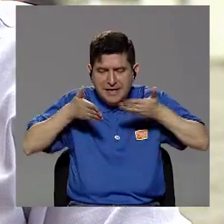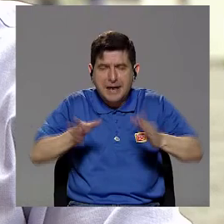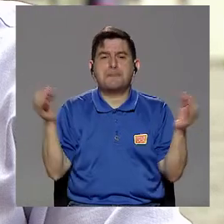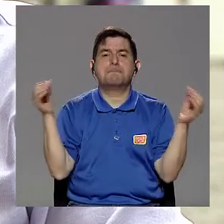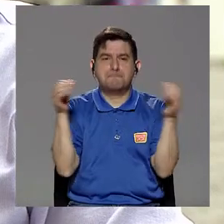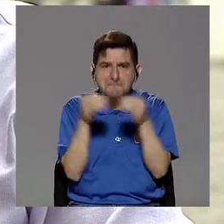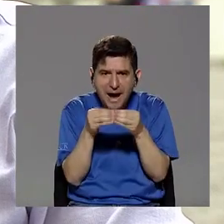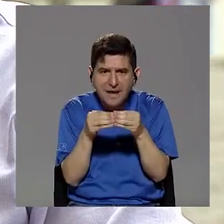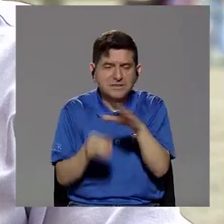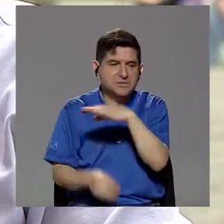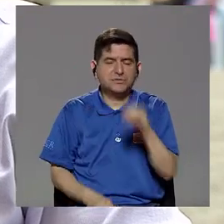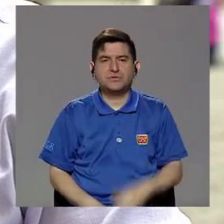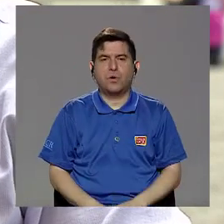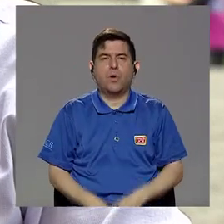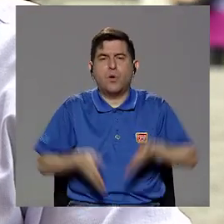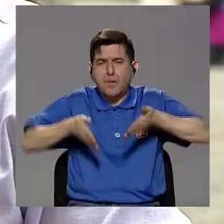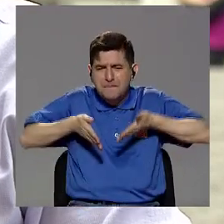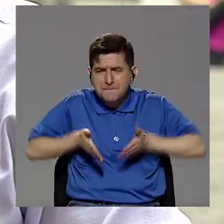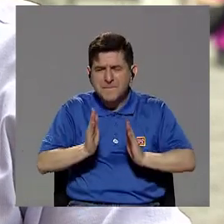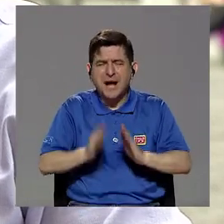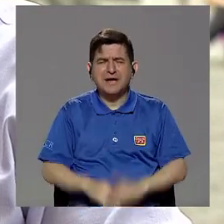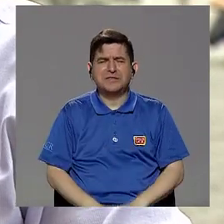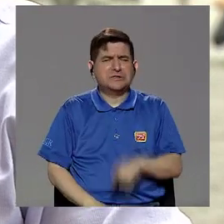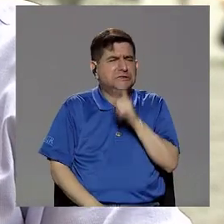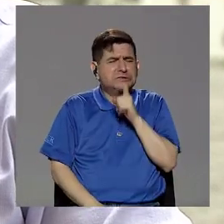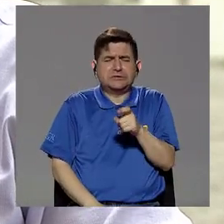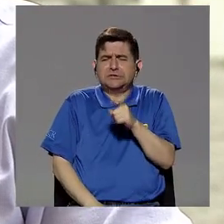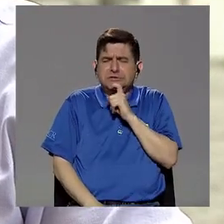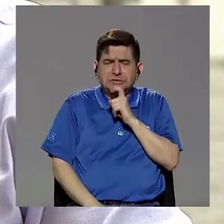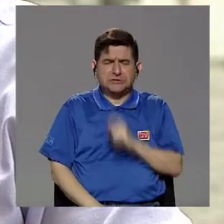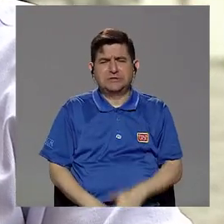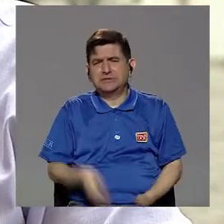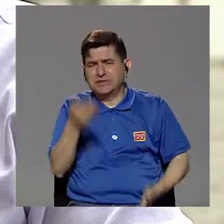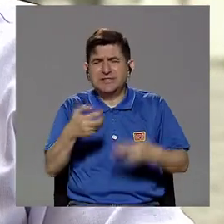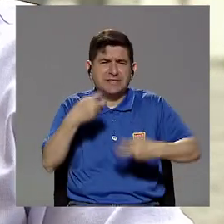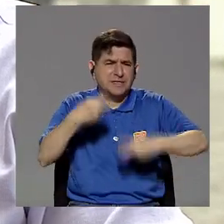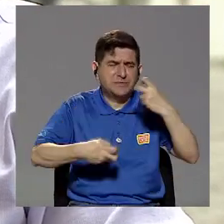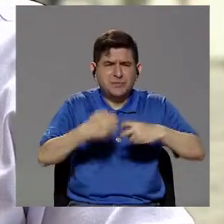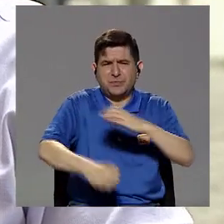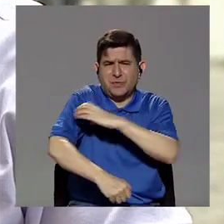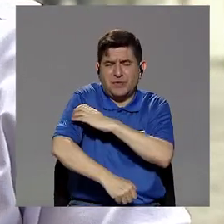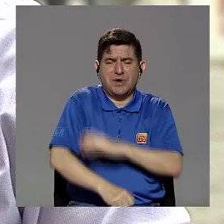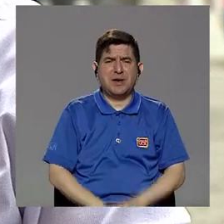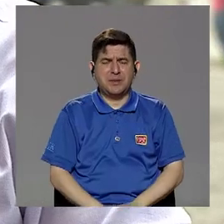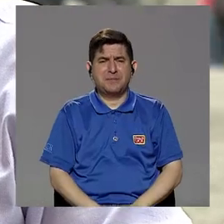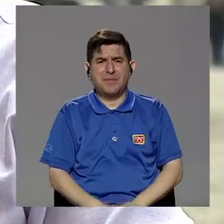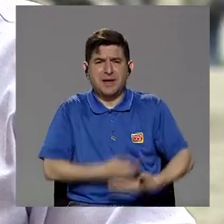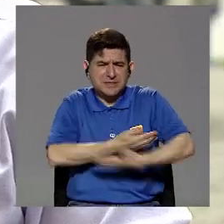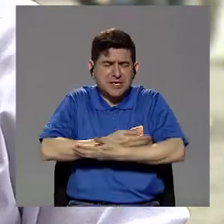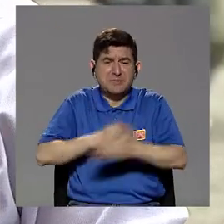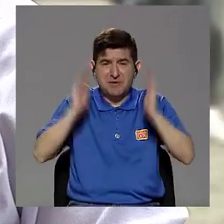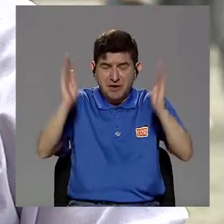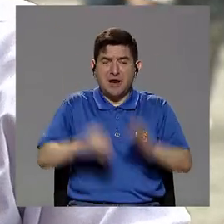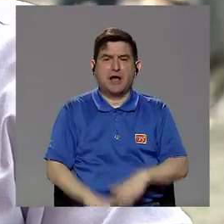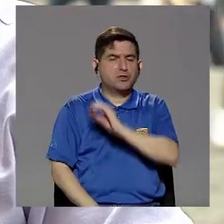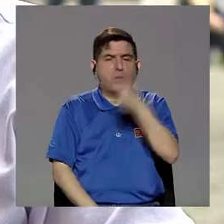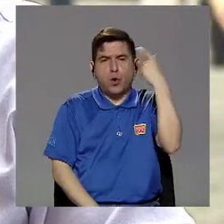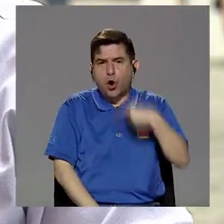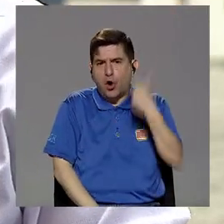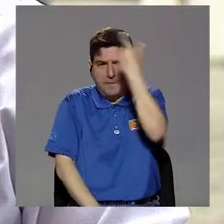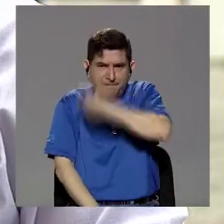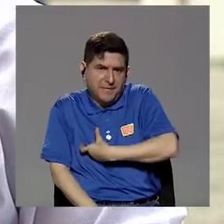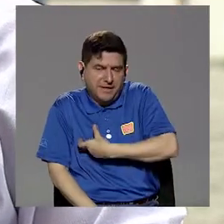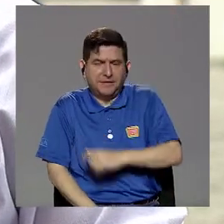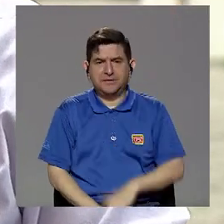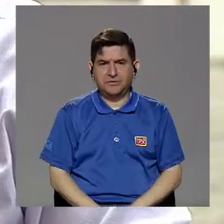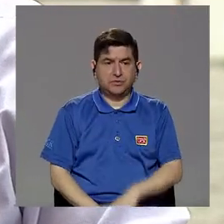hijos tengan, o si tuvieron un parto muy traumático, si tuvieron desgarros, si el bebé era muy grande, si fue parto gemelar, si